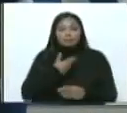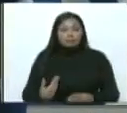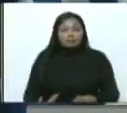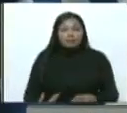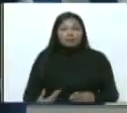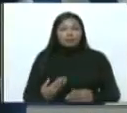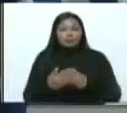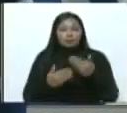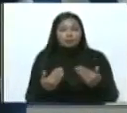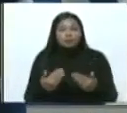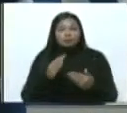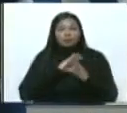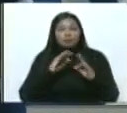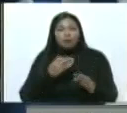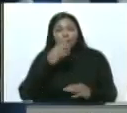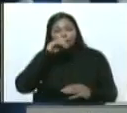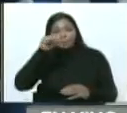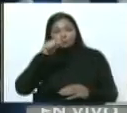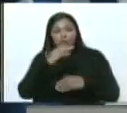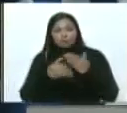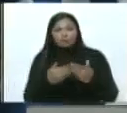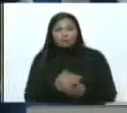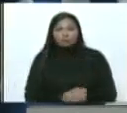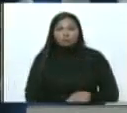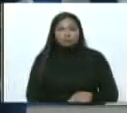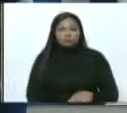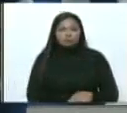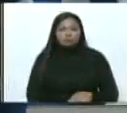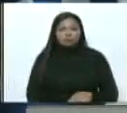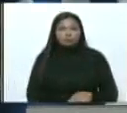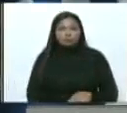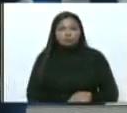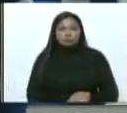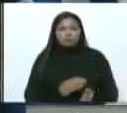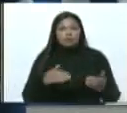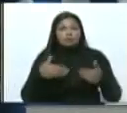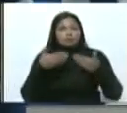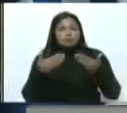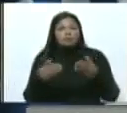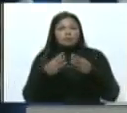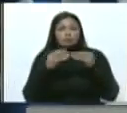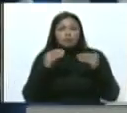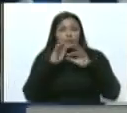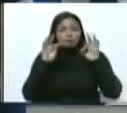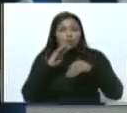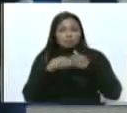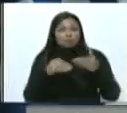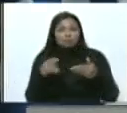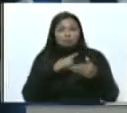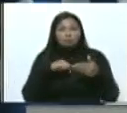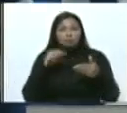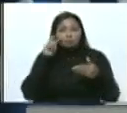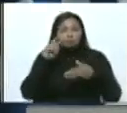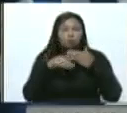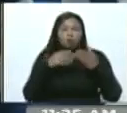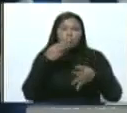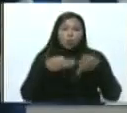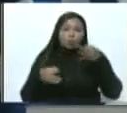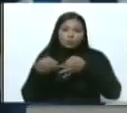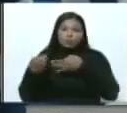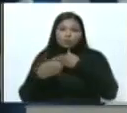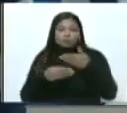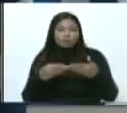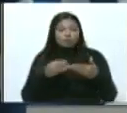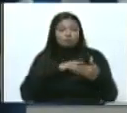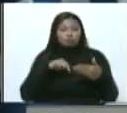República, Nicolás Maduro, diera a todo, vamos a decir así, los órganos de justicia, pero